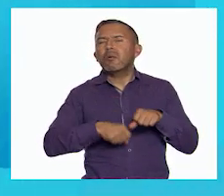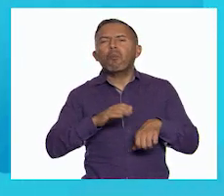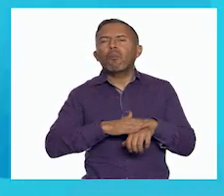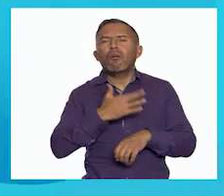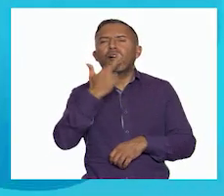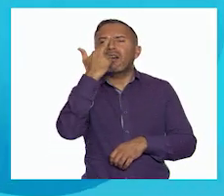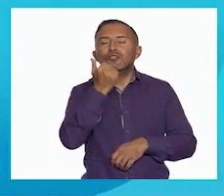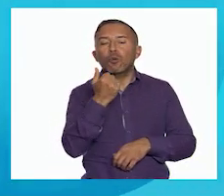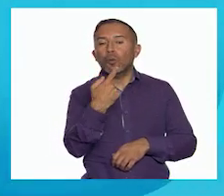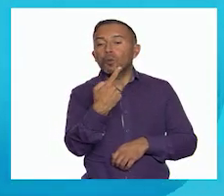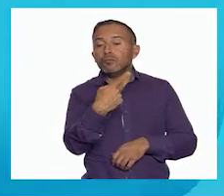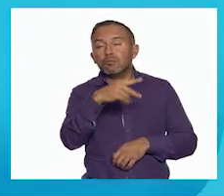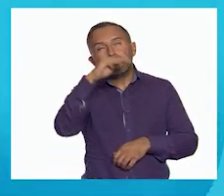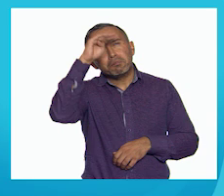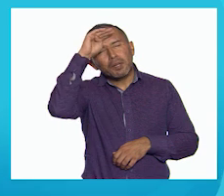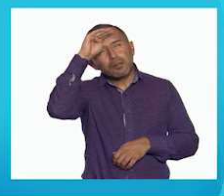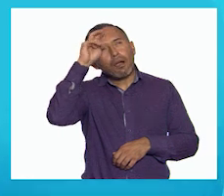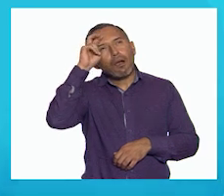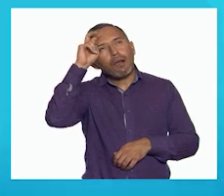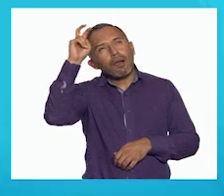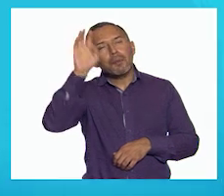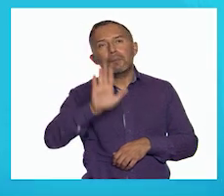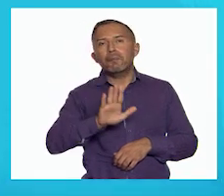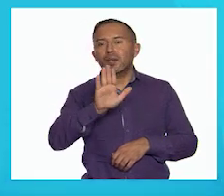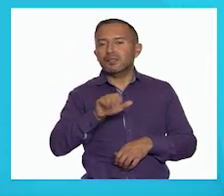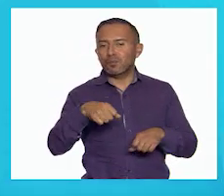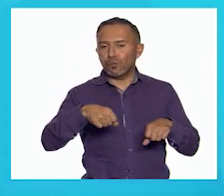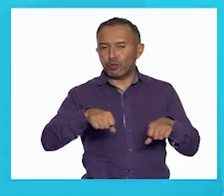que era una moto. Muy bien.